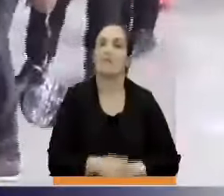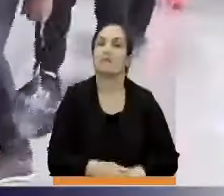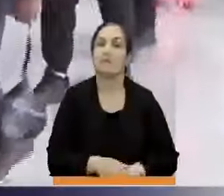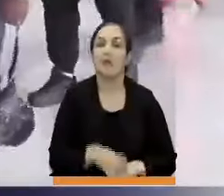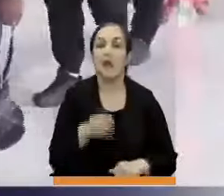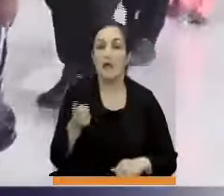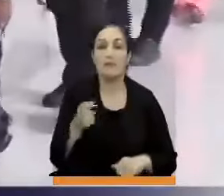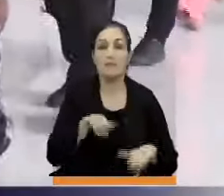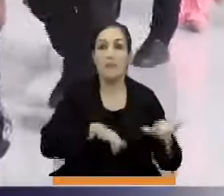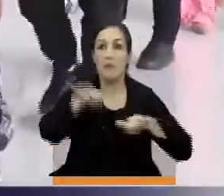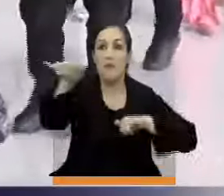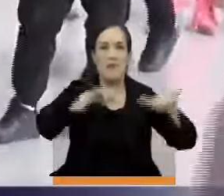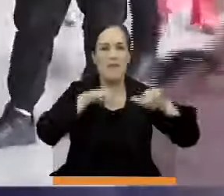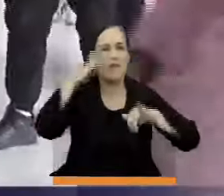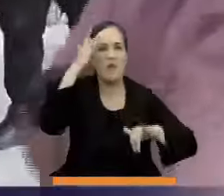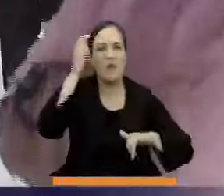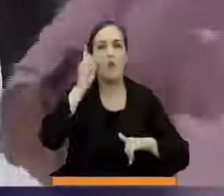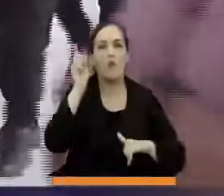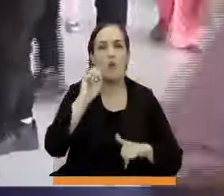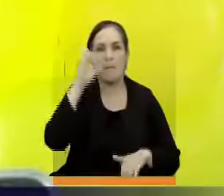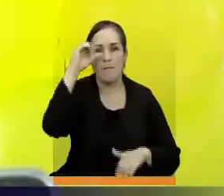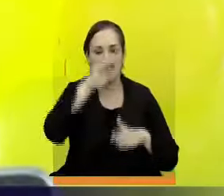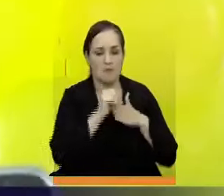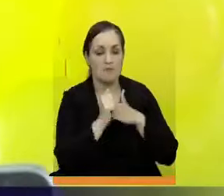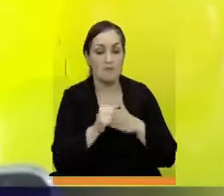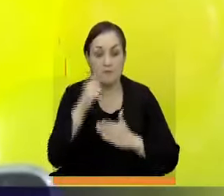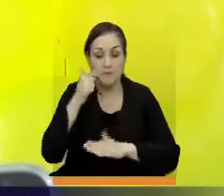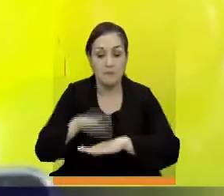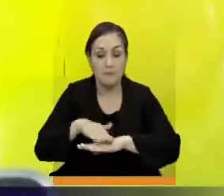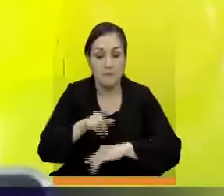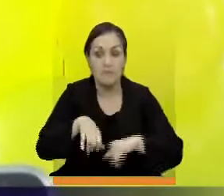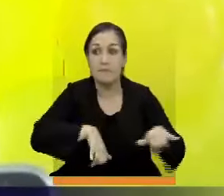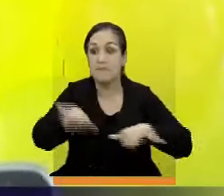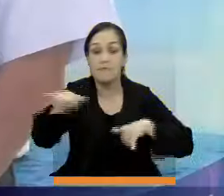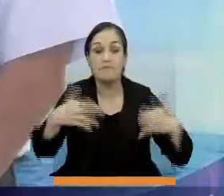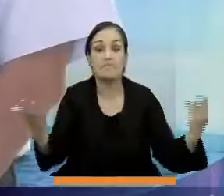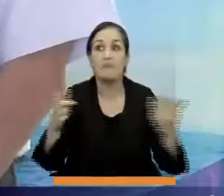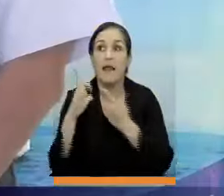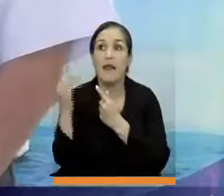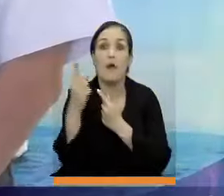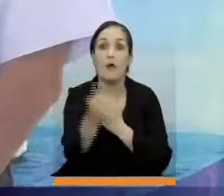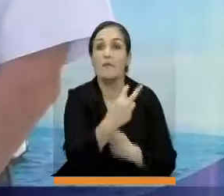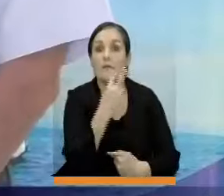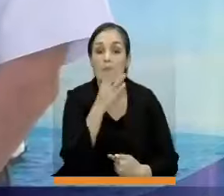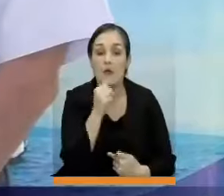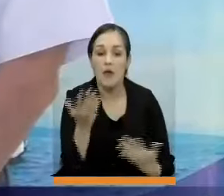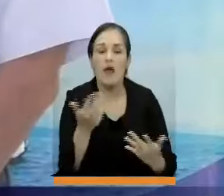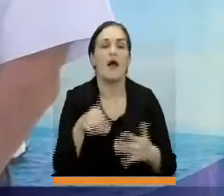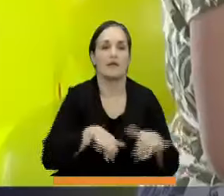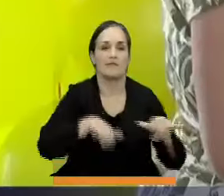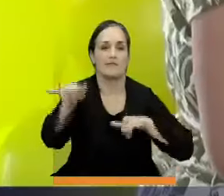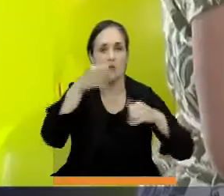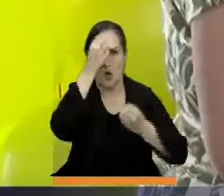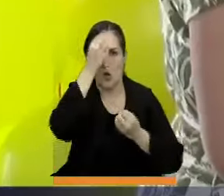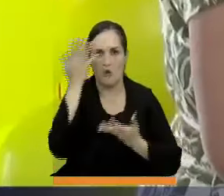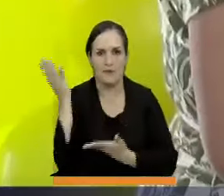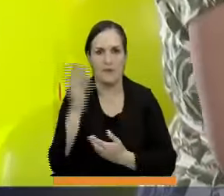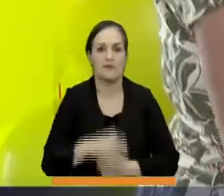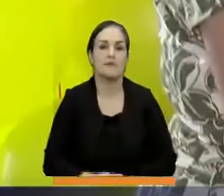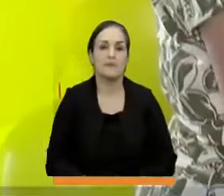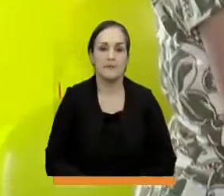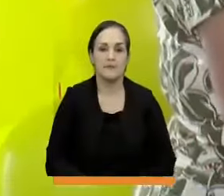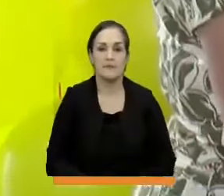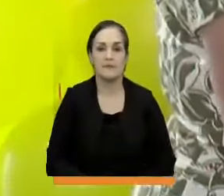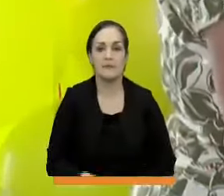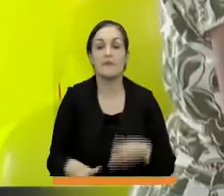nuevas rutas responden a la orientación del presidente Gustavo Petro de conectar las zonas más apartadas del país. Pero además la